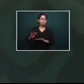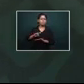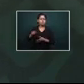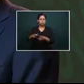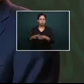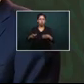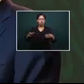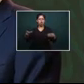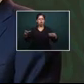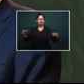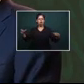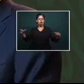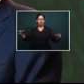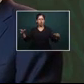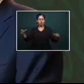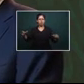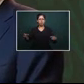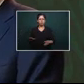estalla.